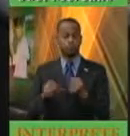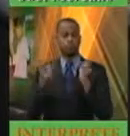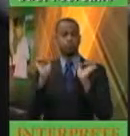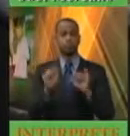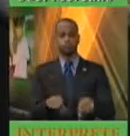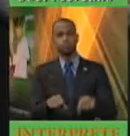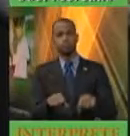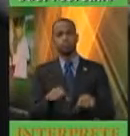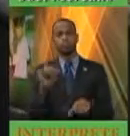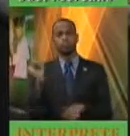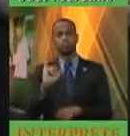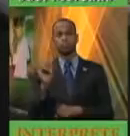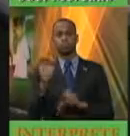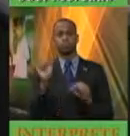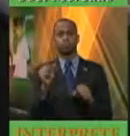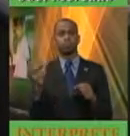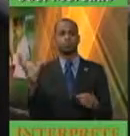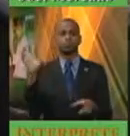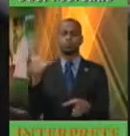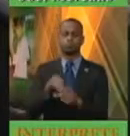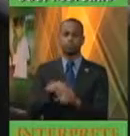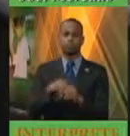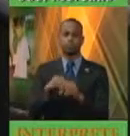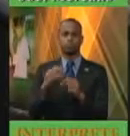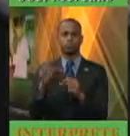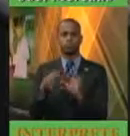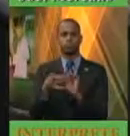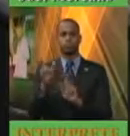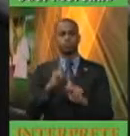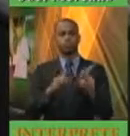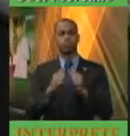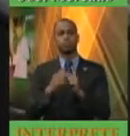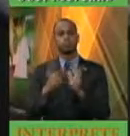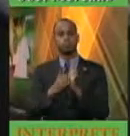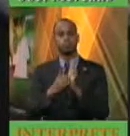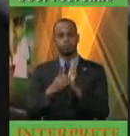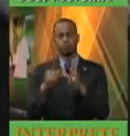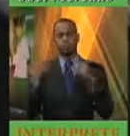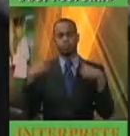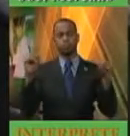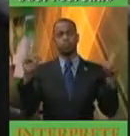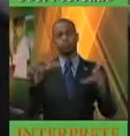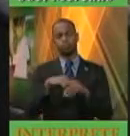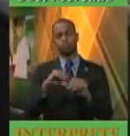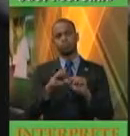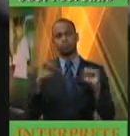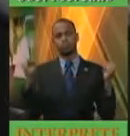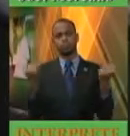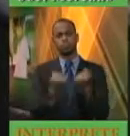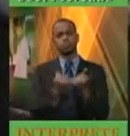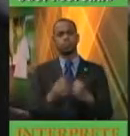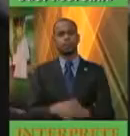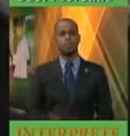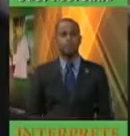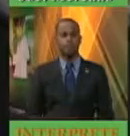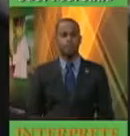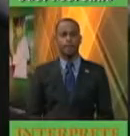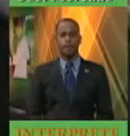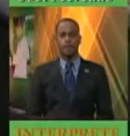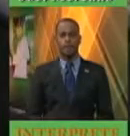y logremos una verdadera inclusión de las personas con discapacidad a la sociedad. Guillermo,